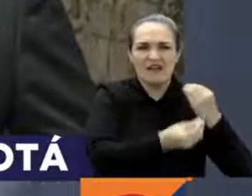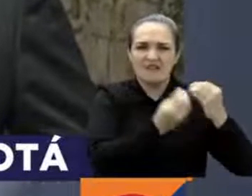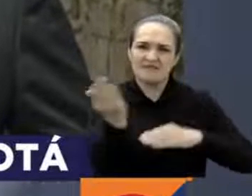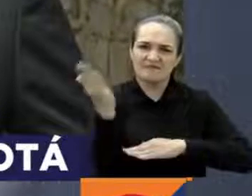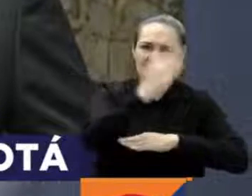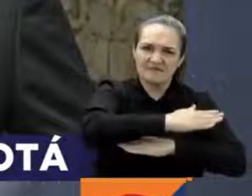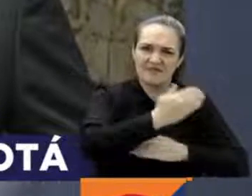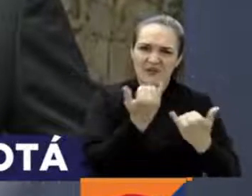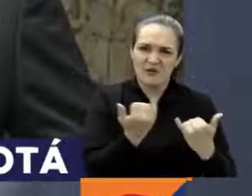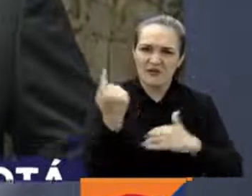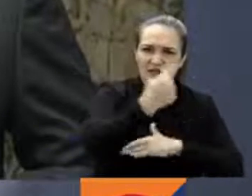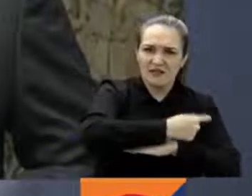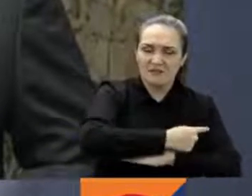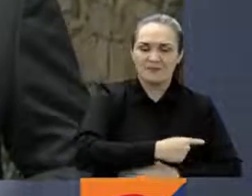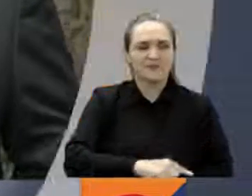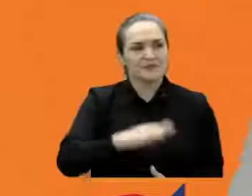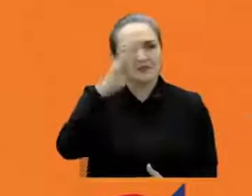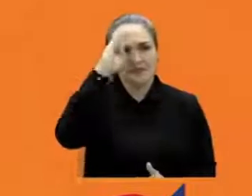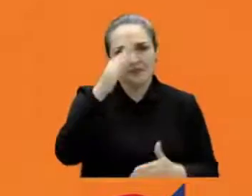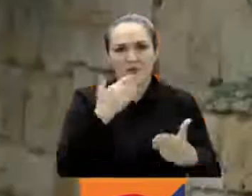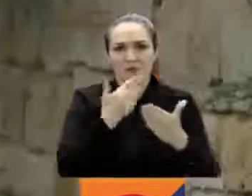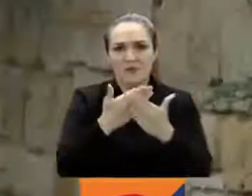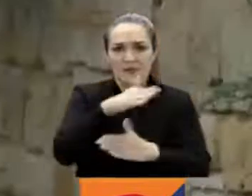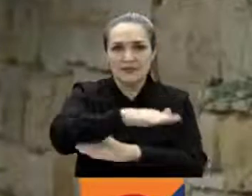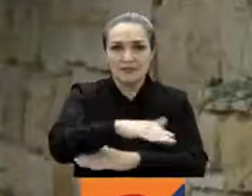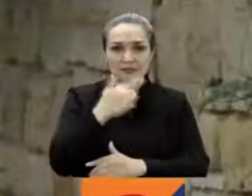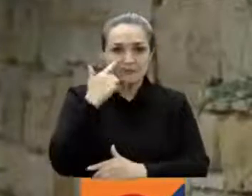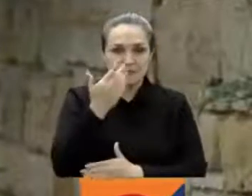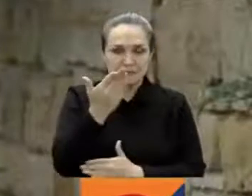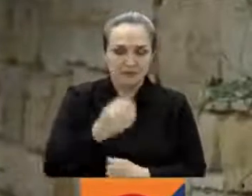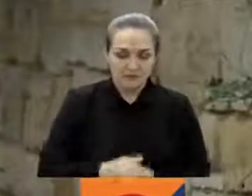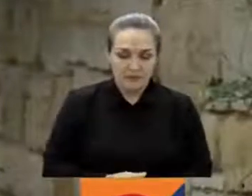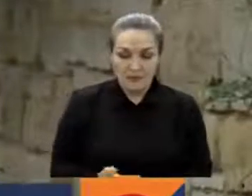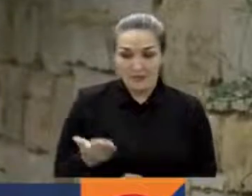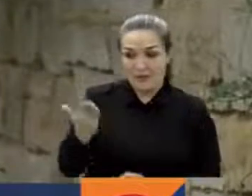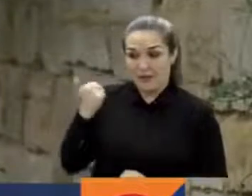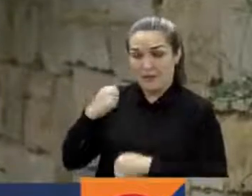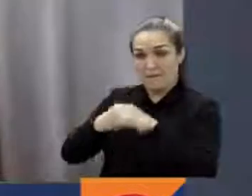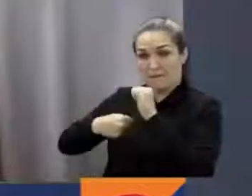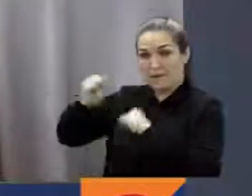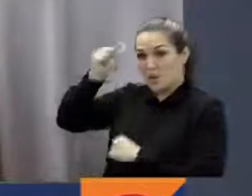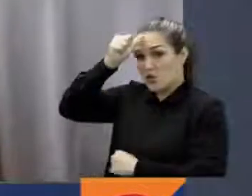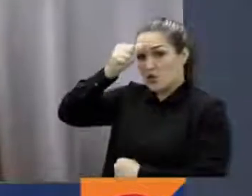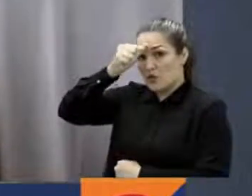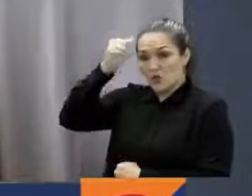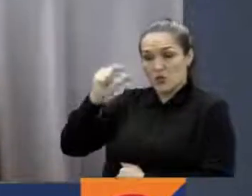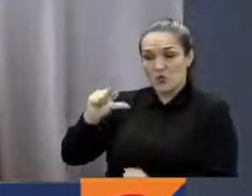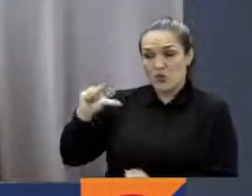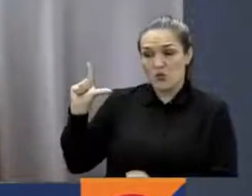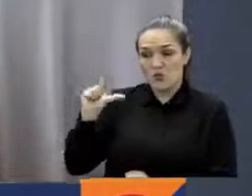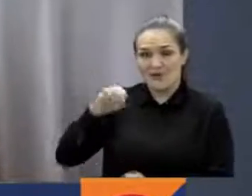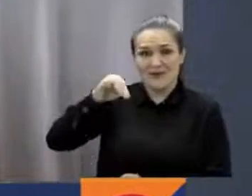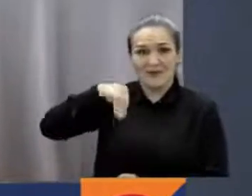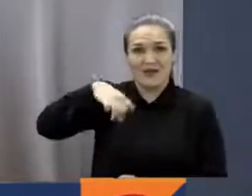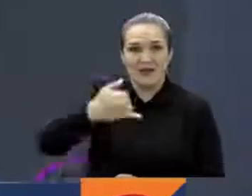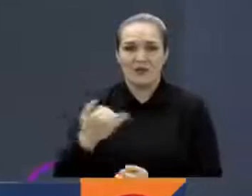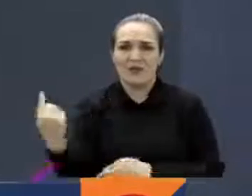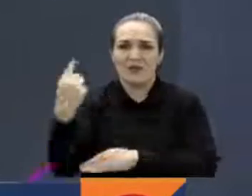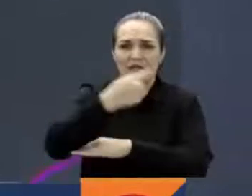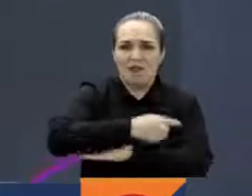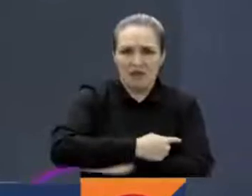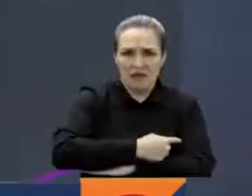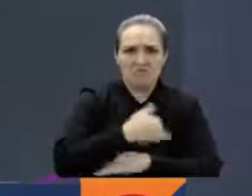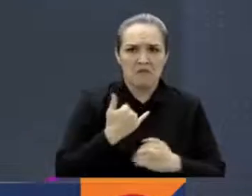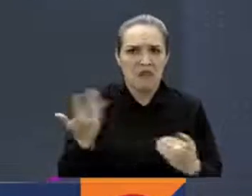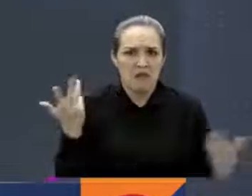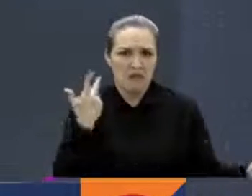Hola José Fernando, muy buenas tardes. Pues mire, durante estos 2 días posteriores a la elección de Gustavo Petro como presidente electo de los colombianos, hemos